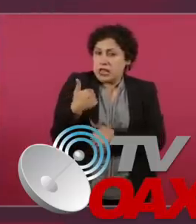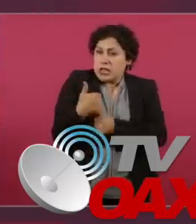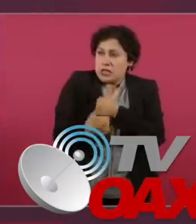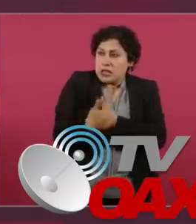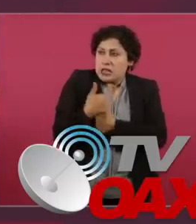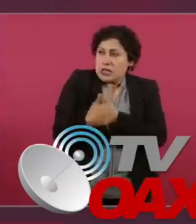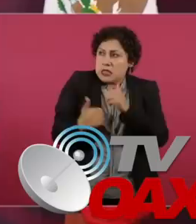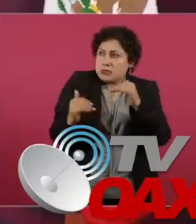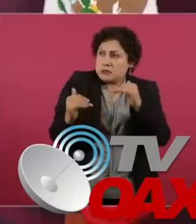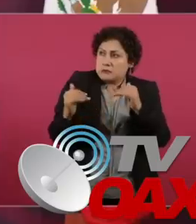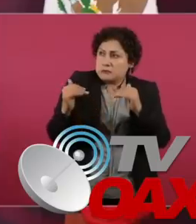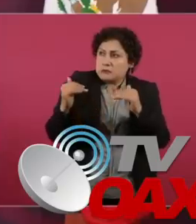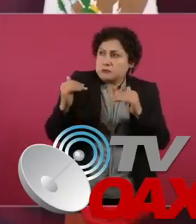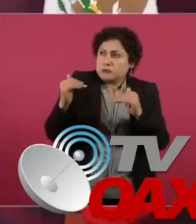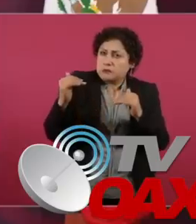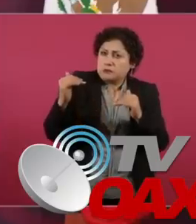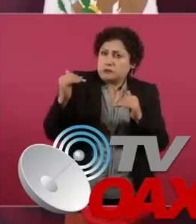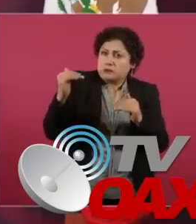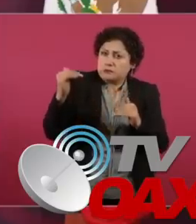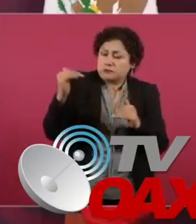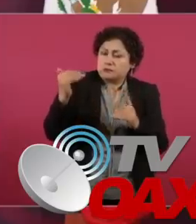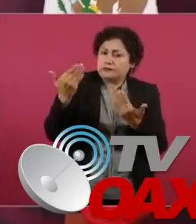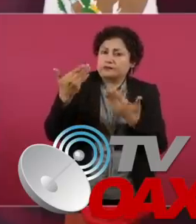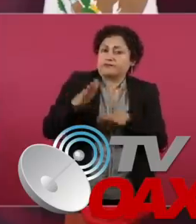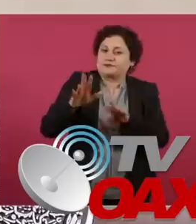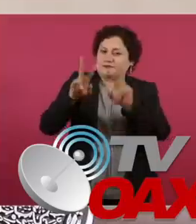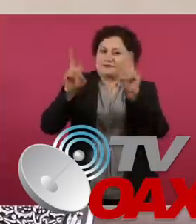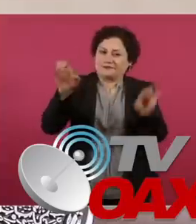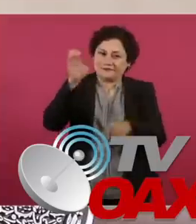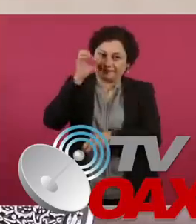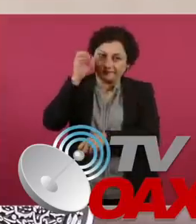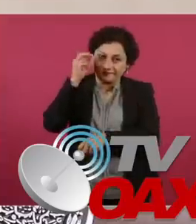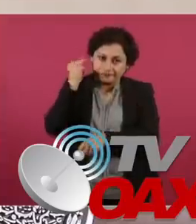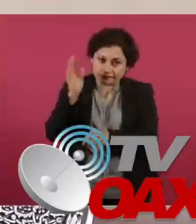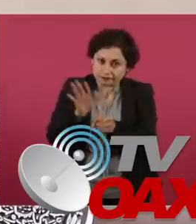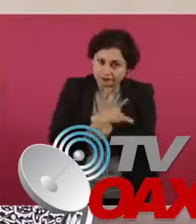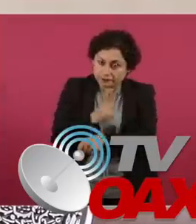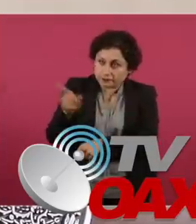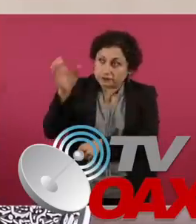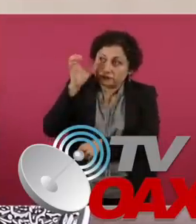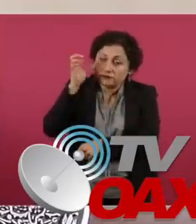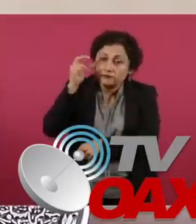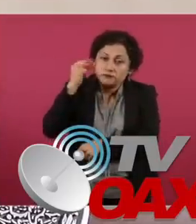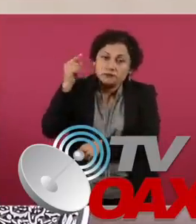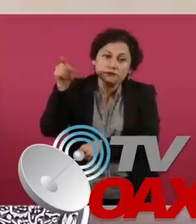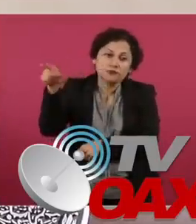competitividad con relación a China, que